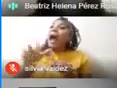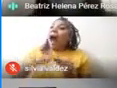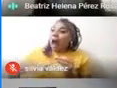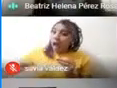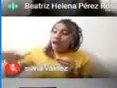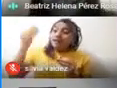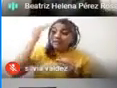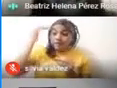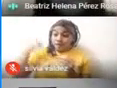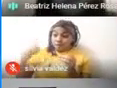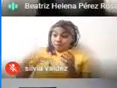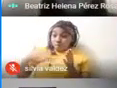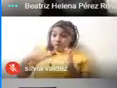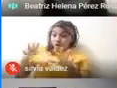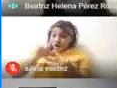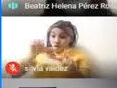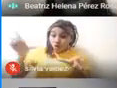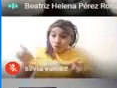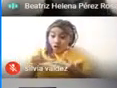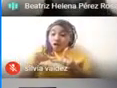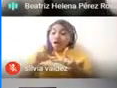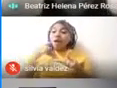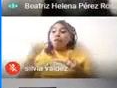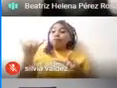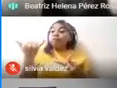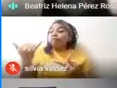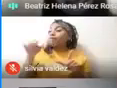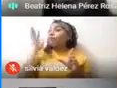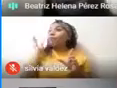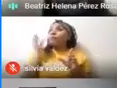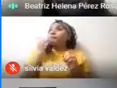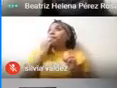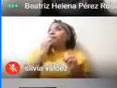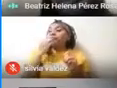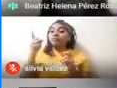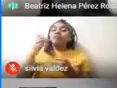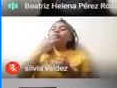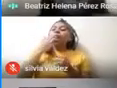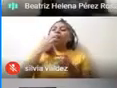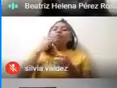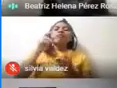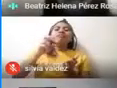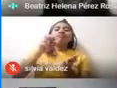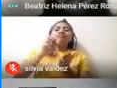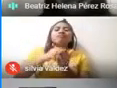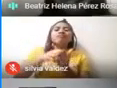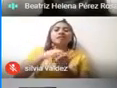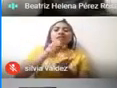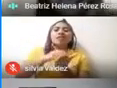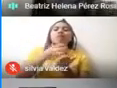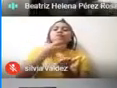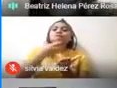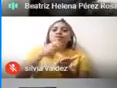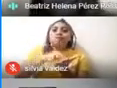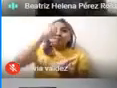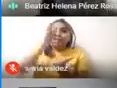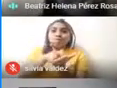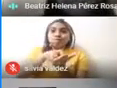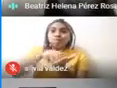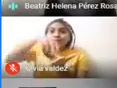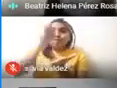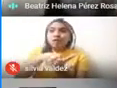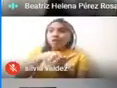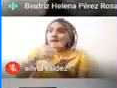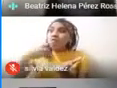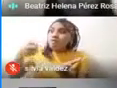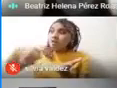que si en mi territorio está una de las ranas más importantes en vía de extinción, o que